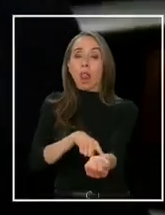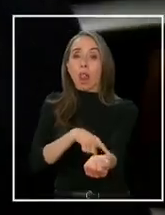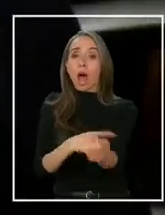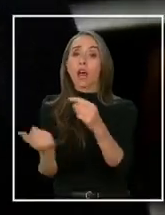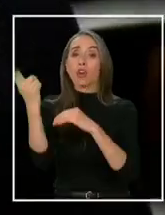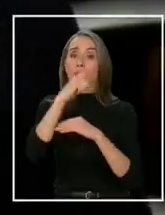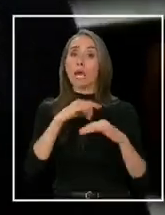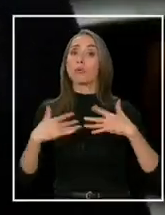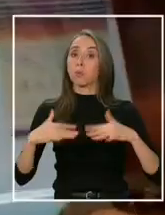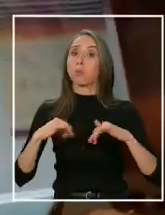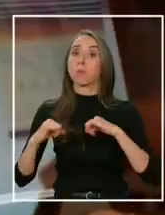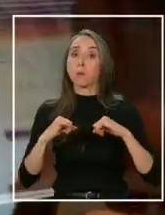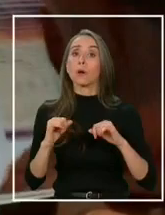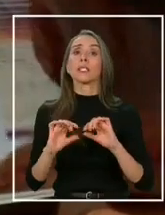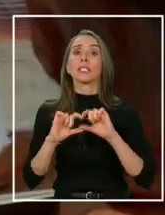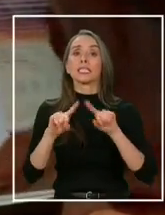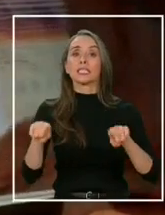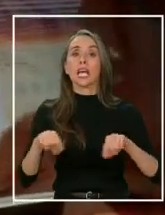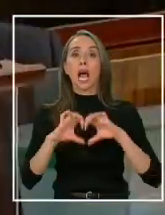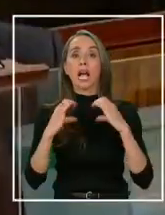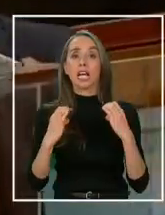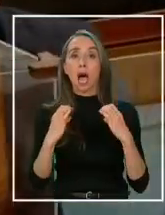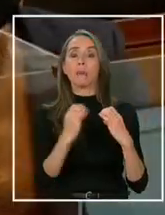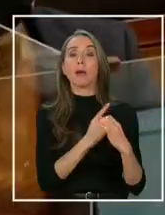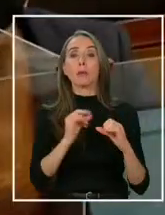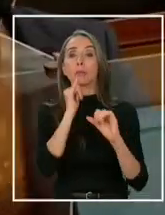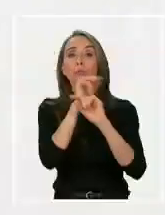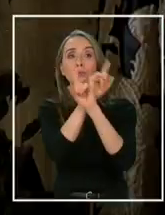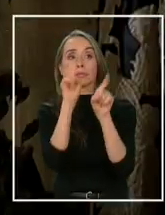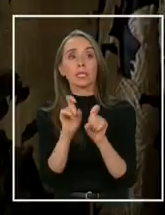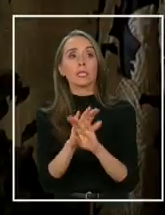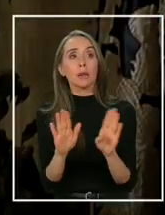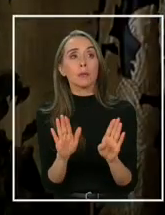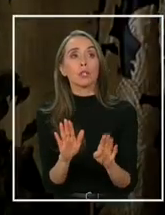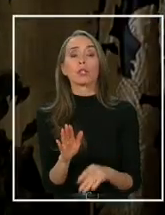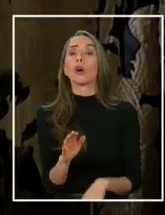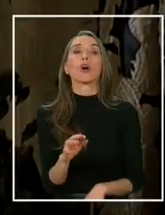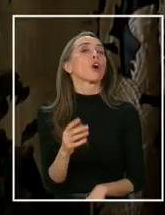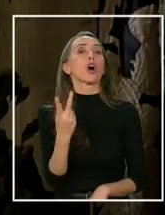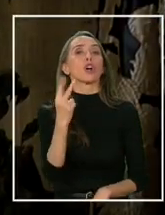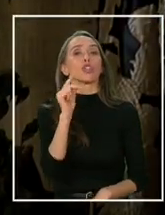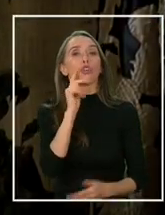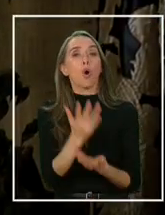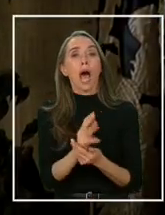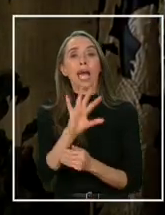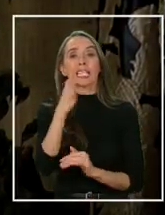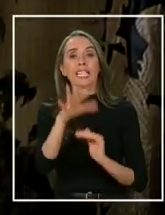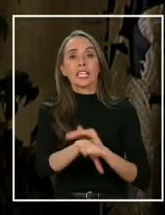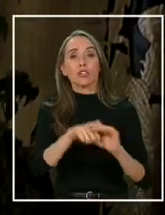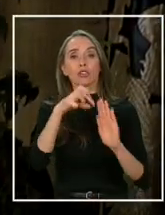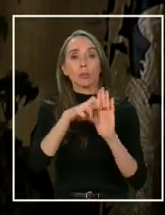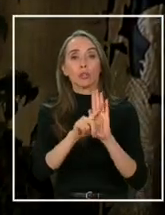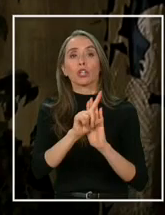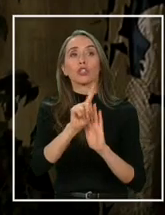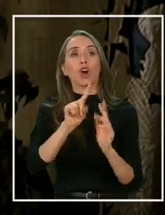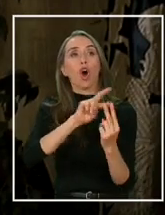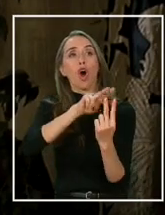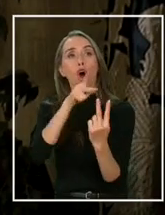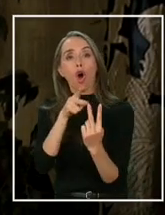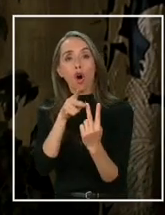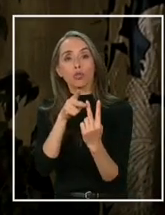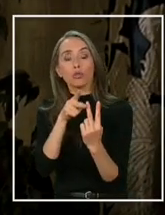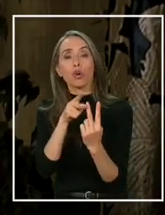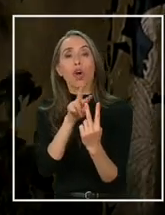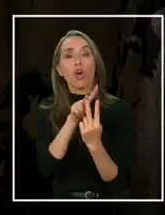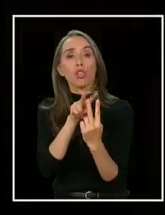jornada en la sala de la Cámara, de incierto desenlace, que culminó así. No hay quinto retiro, no hay proyecto alternativo, se han